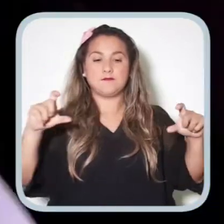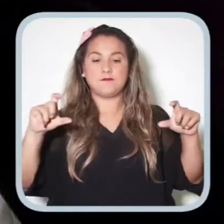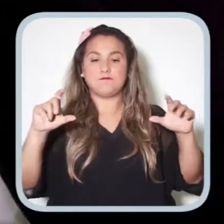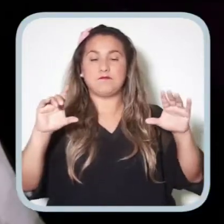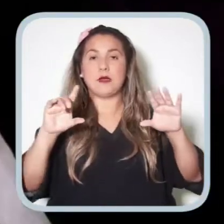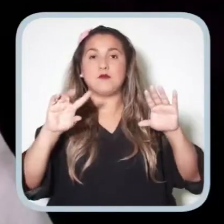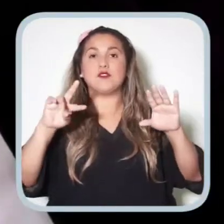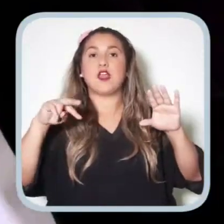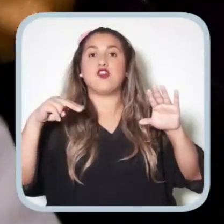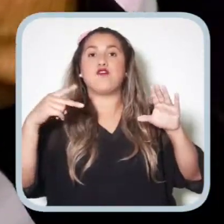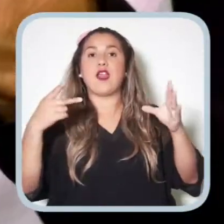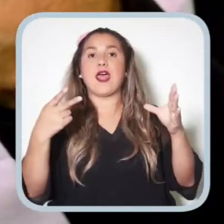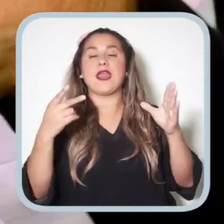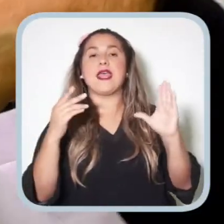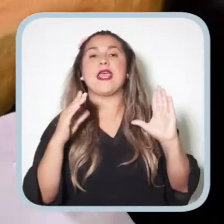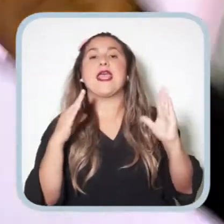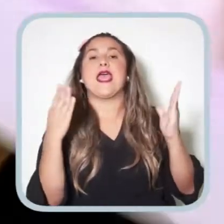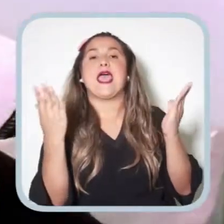y vamos